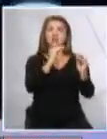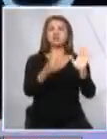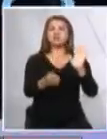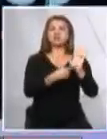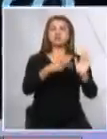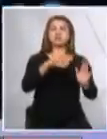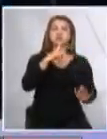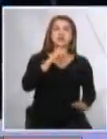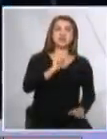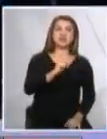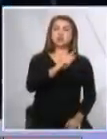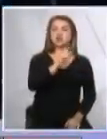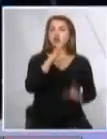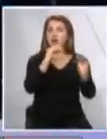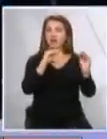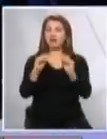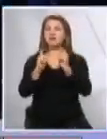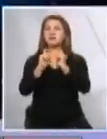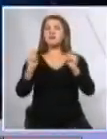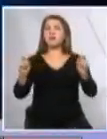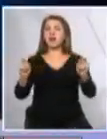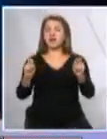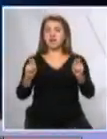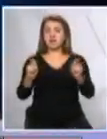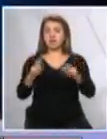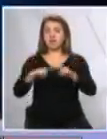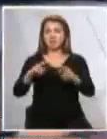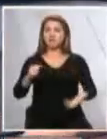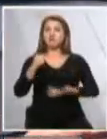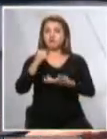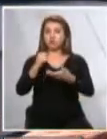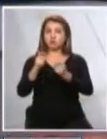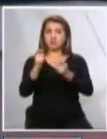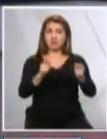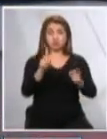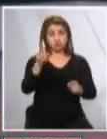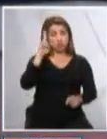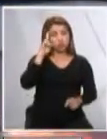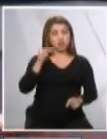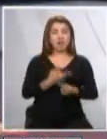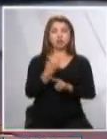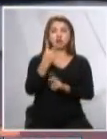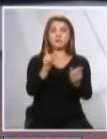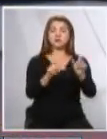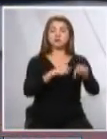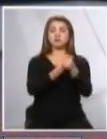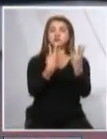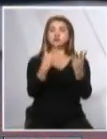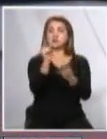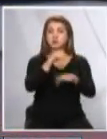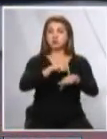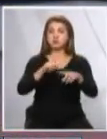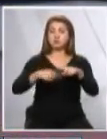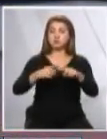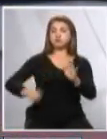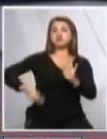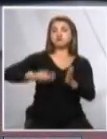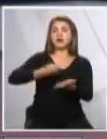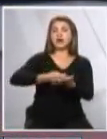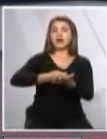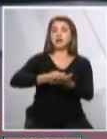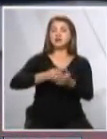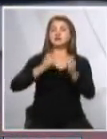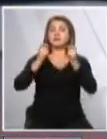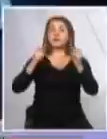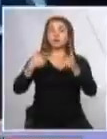de Penta, sino que está hablando de las campañas y de bueno, la forma de financiar campañas con boletas. Yo te recuerdo que hoy día hay 2 personas en prisión preventiva justamente por financiamiento de campañas políticas, ¿o